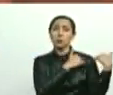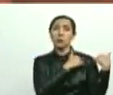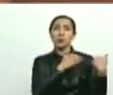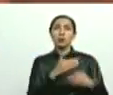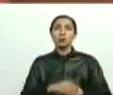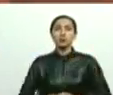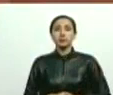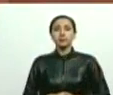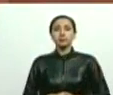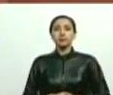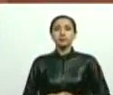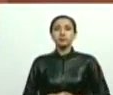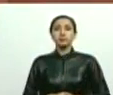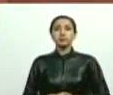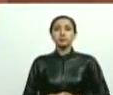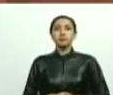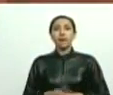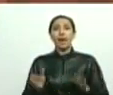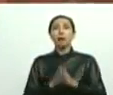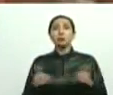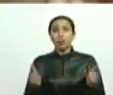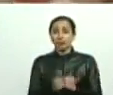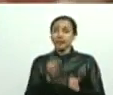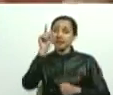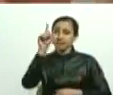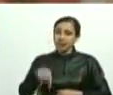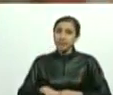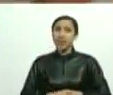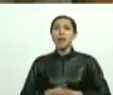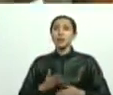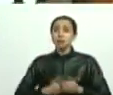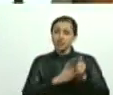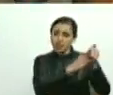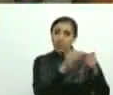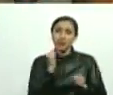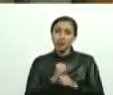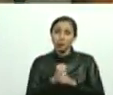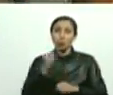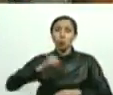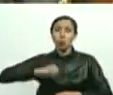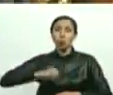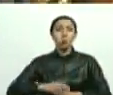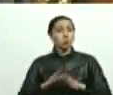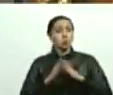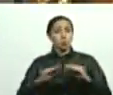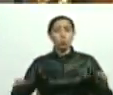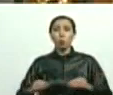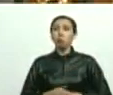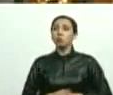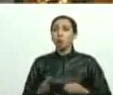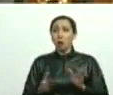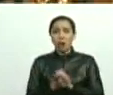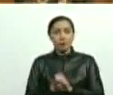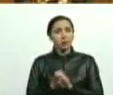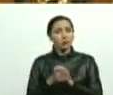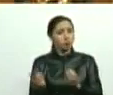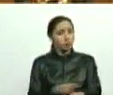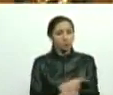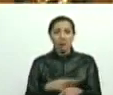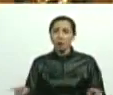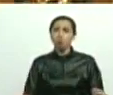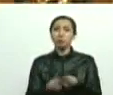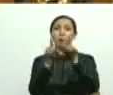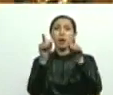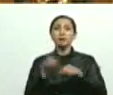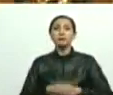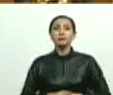en el estado Anzoátegui. Aristóbulo, que fue un gran líder para todos nosotros, un gran compañero, un gran hermano, por